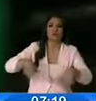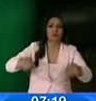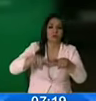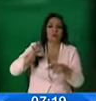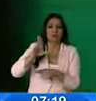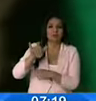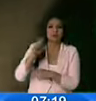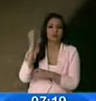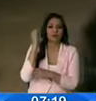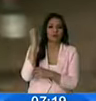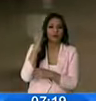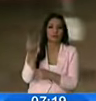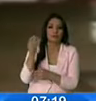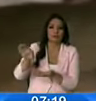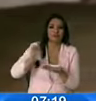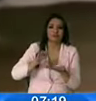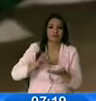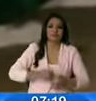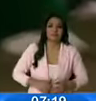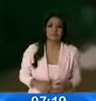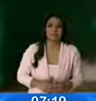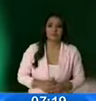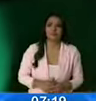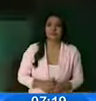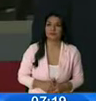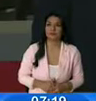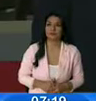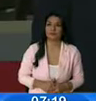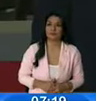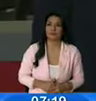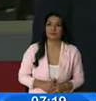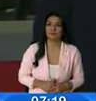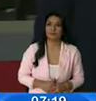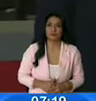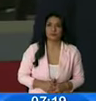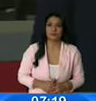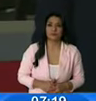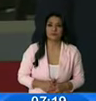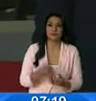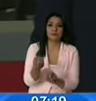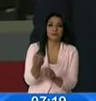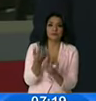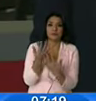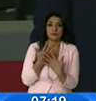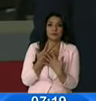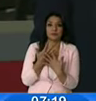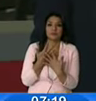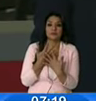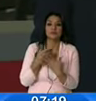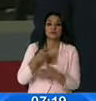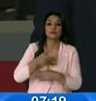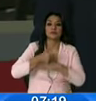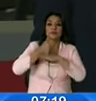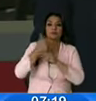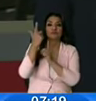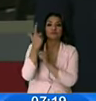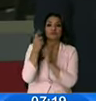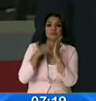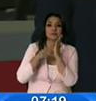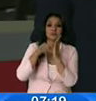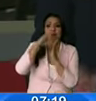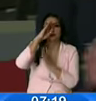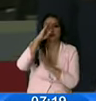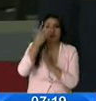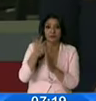Tumaco, informó Patricia Aldaz. Y según información proporcionada por las Fuerzas Armadas del Ministerio del